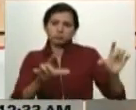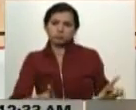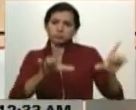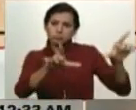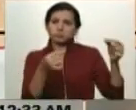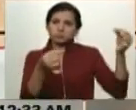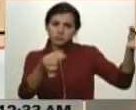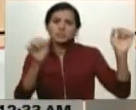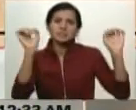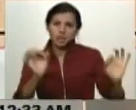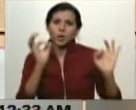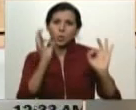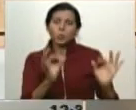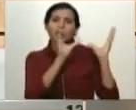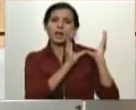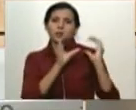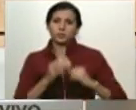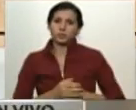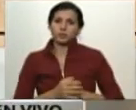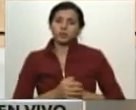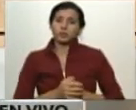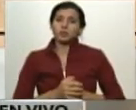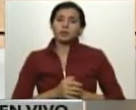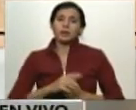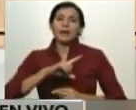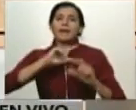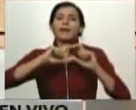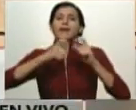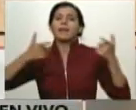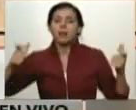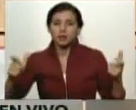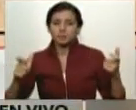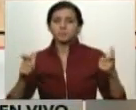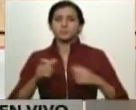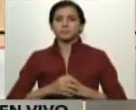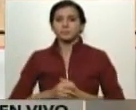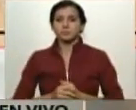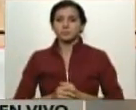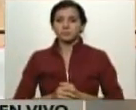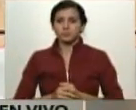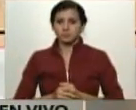proclamación. En términos generales tenemos que